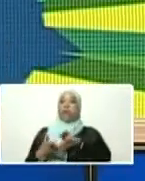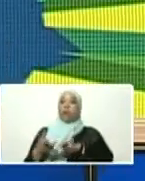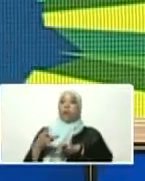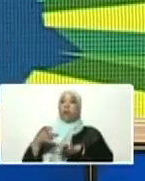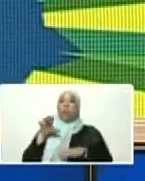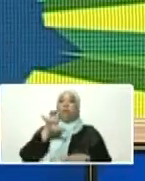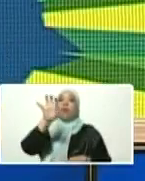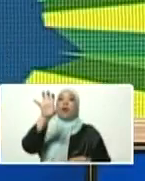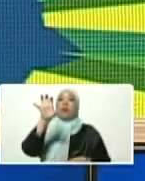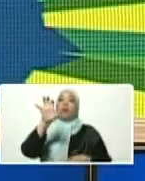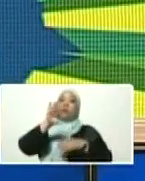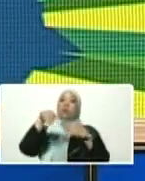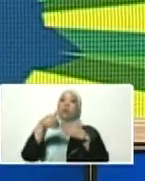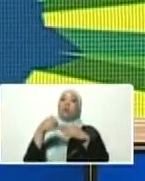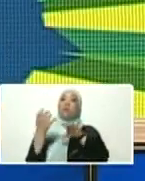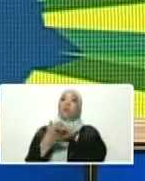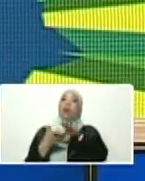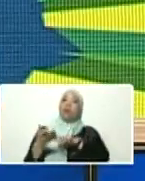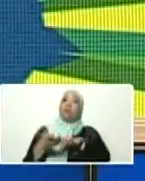país,